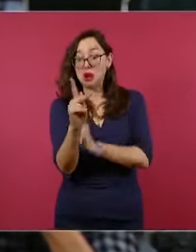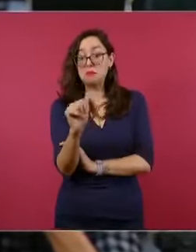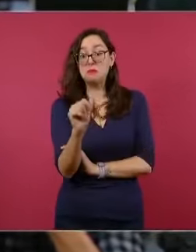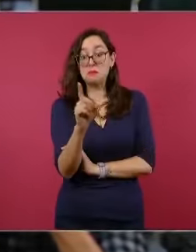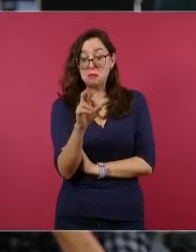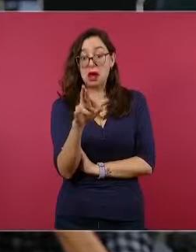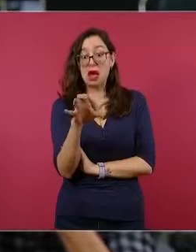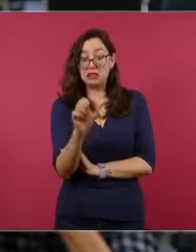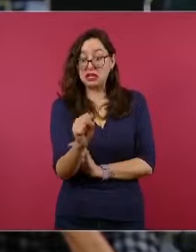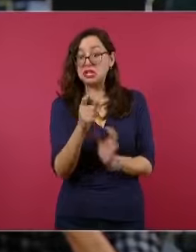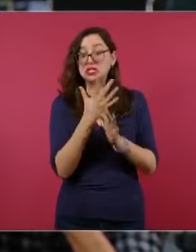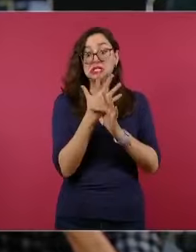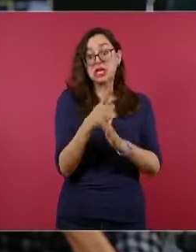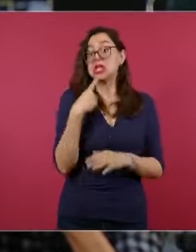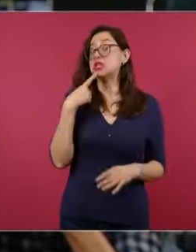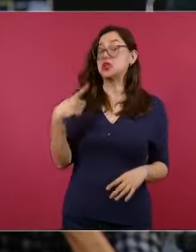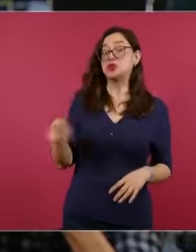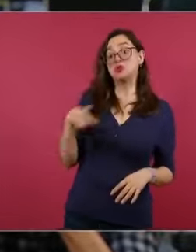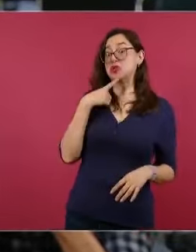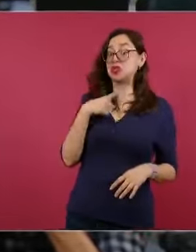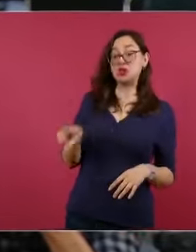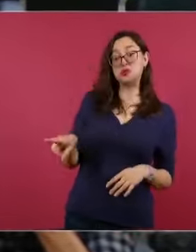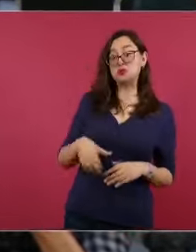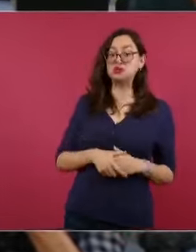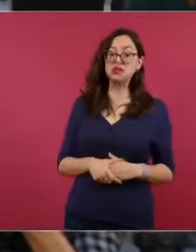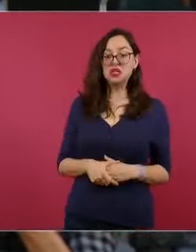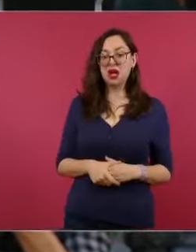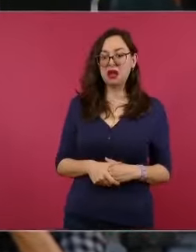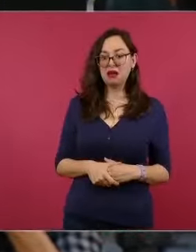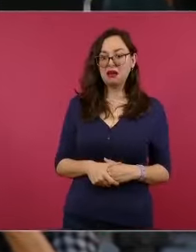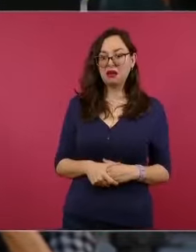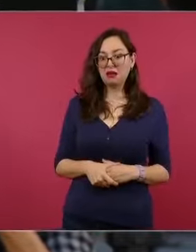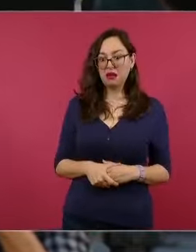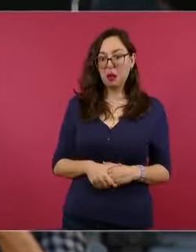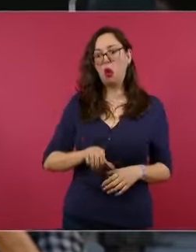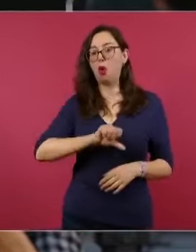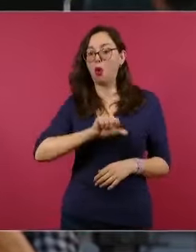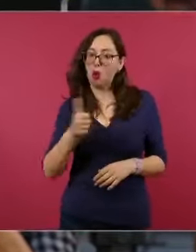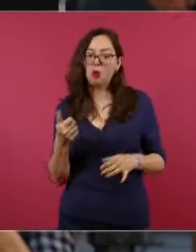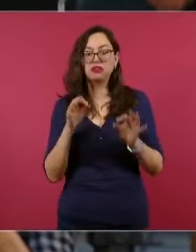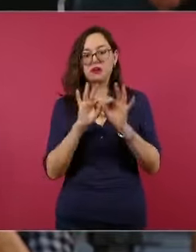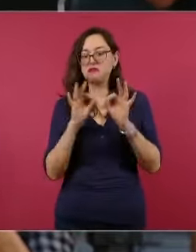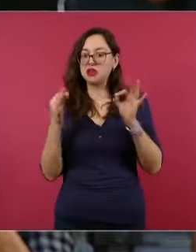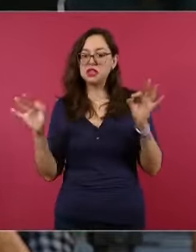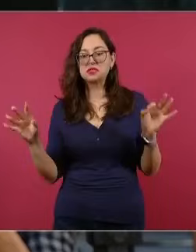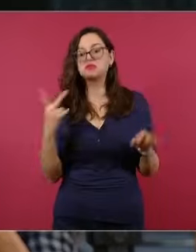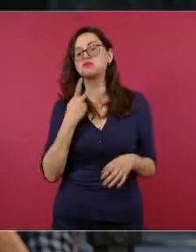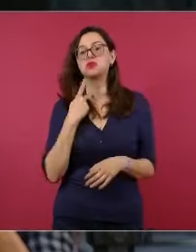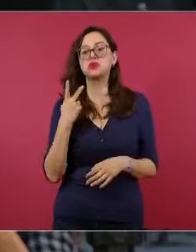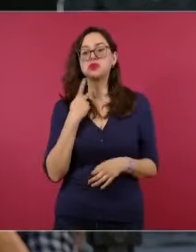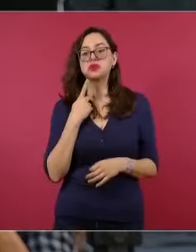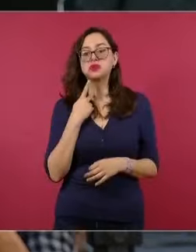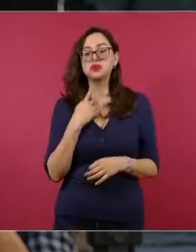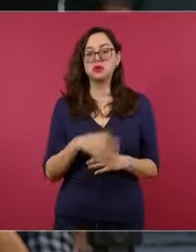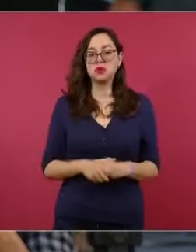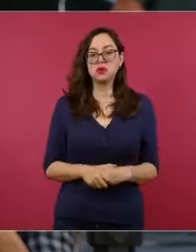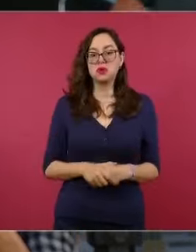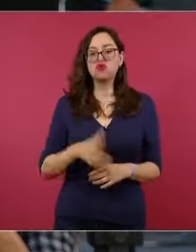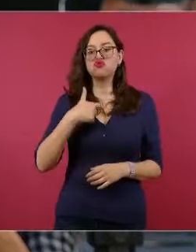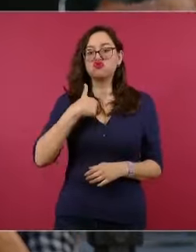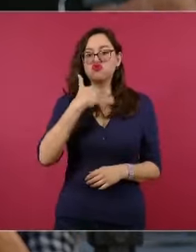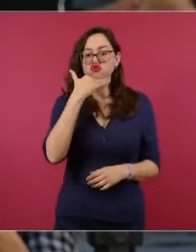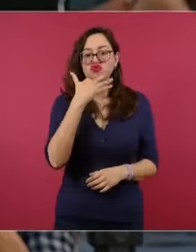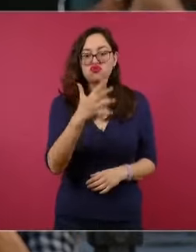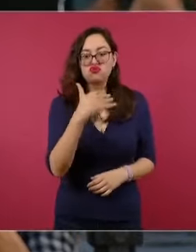sabes algo denuncia hay otra frase de los de los políticos presidente eh si los estoy acusando de